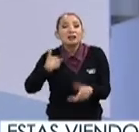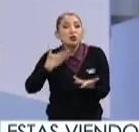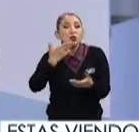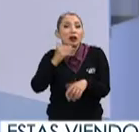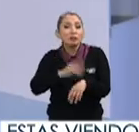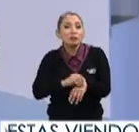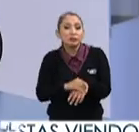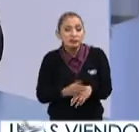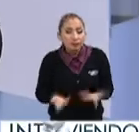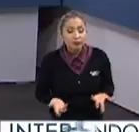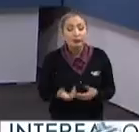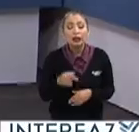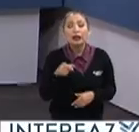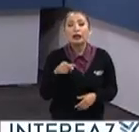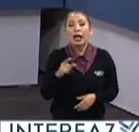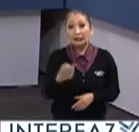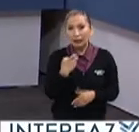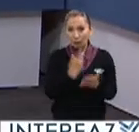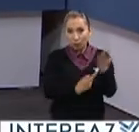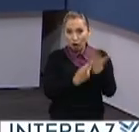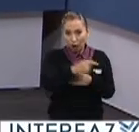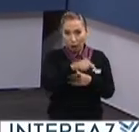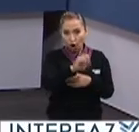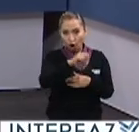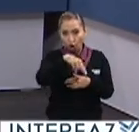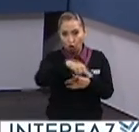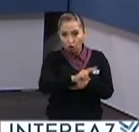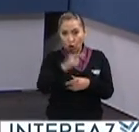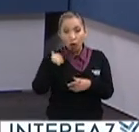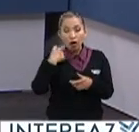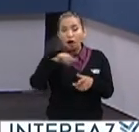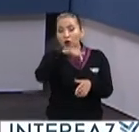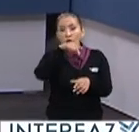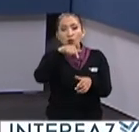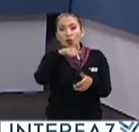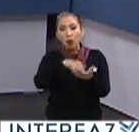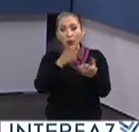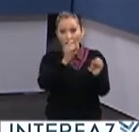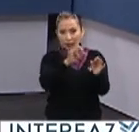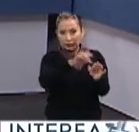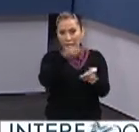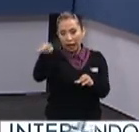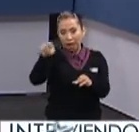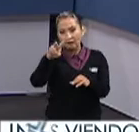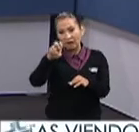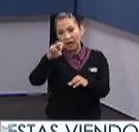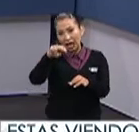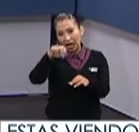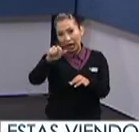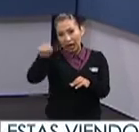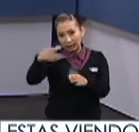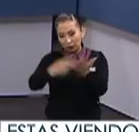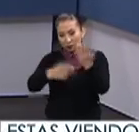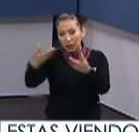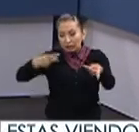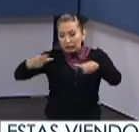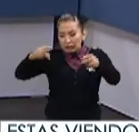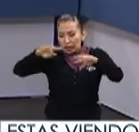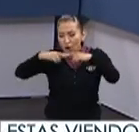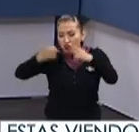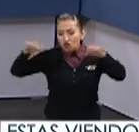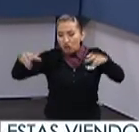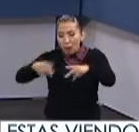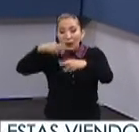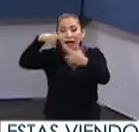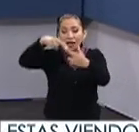ilícitas. Este programa de la ONU tiene su sede, sus oficinas están en Viena, y entonces están haciendo reuniones